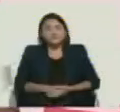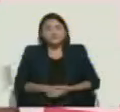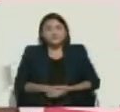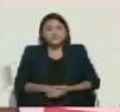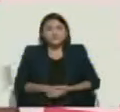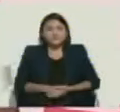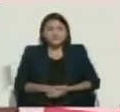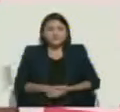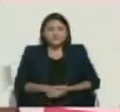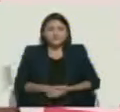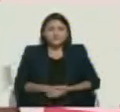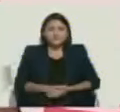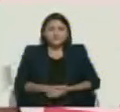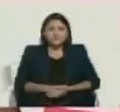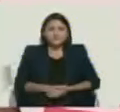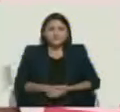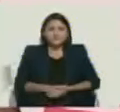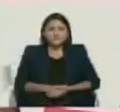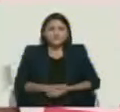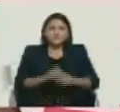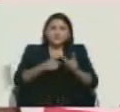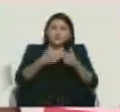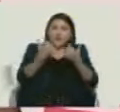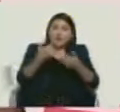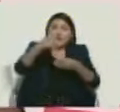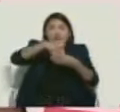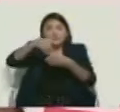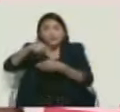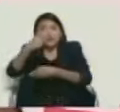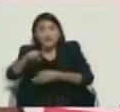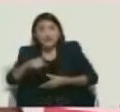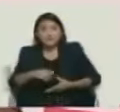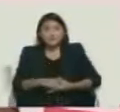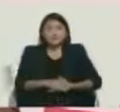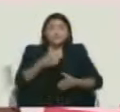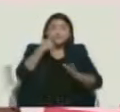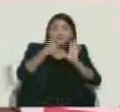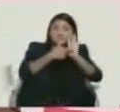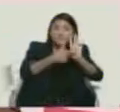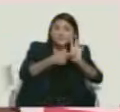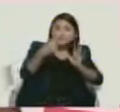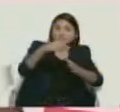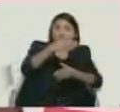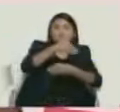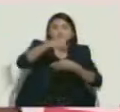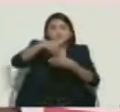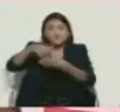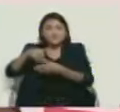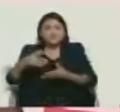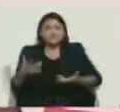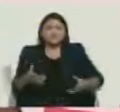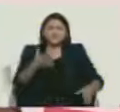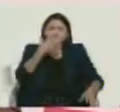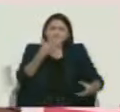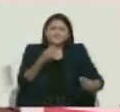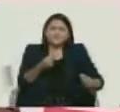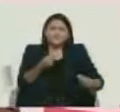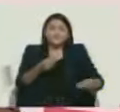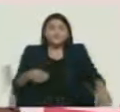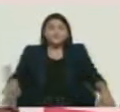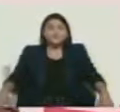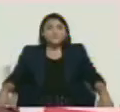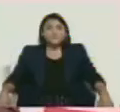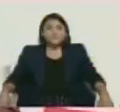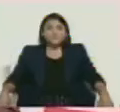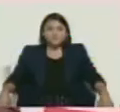Pidieron intervención militar y ahora hay elecciones y se presentan, sí, yo quiero ir a elecciones. Así la vida es un jamón, pues, una